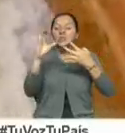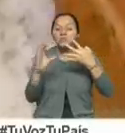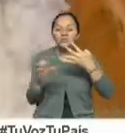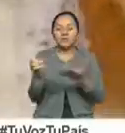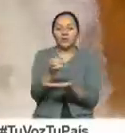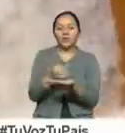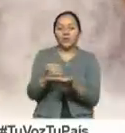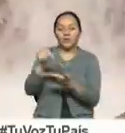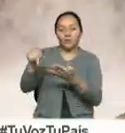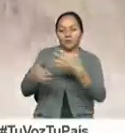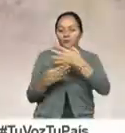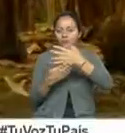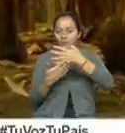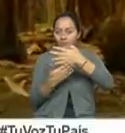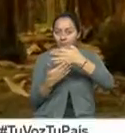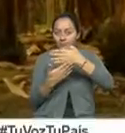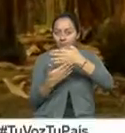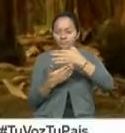Oro,